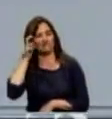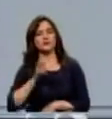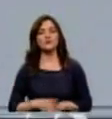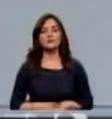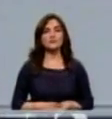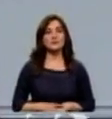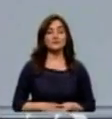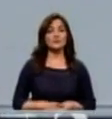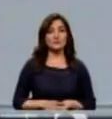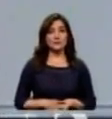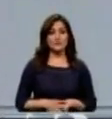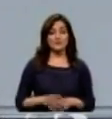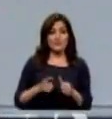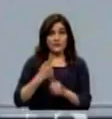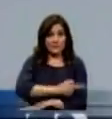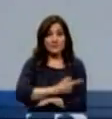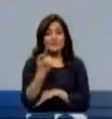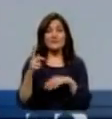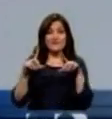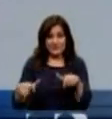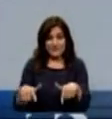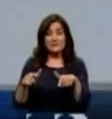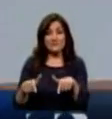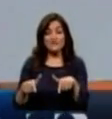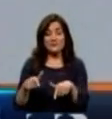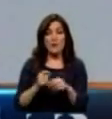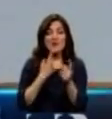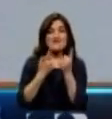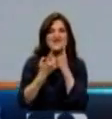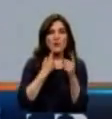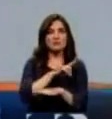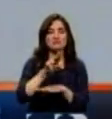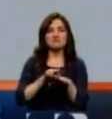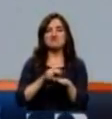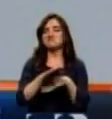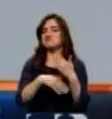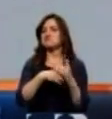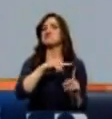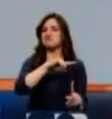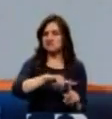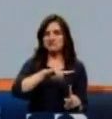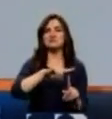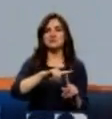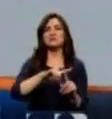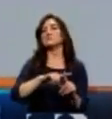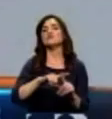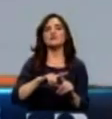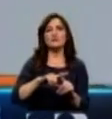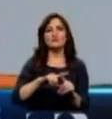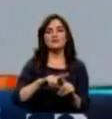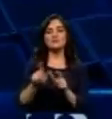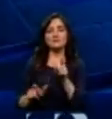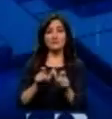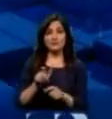presentado en los primeros días Lenín Moreno y este diálogo nacional fue muy bien recibido por parte de